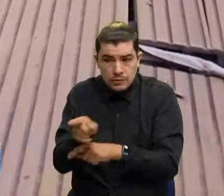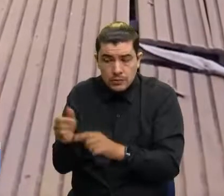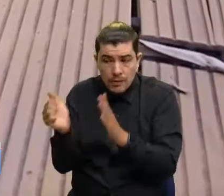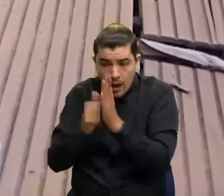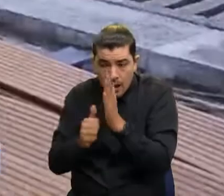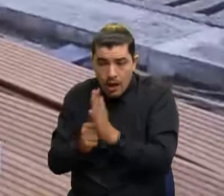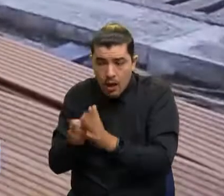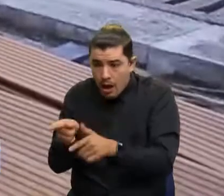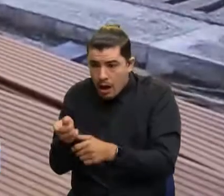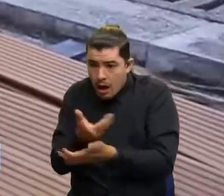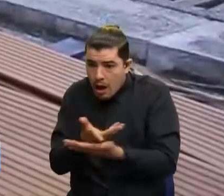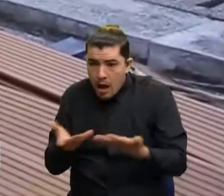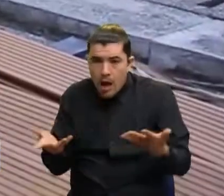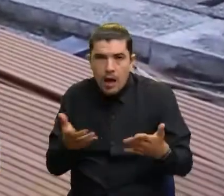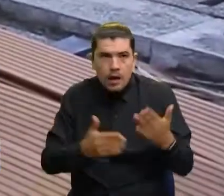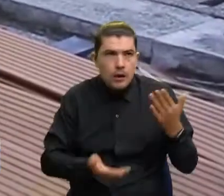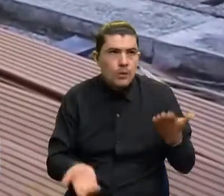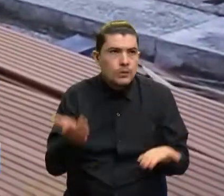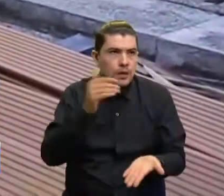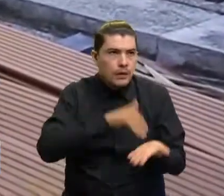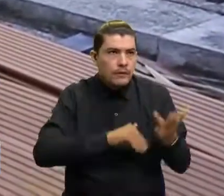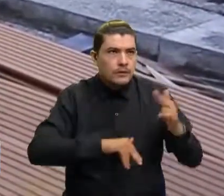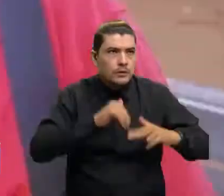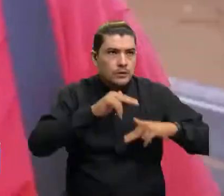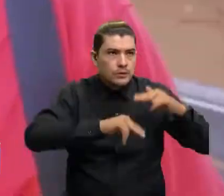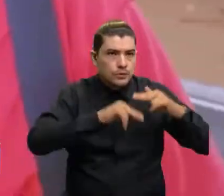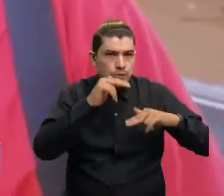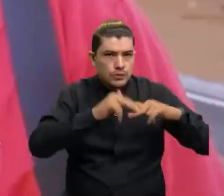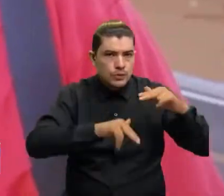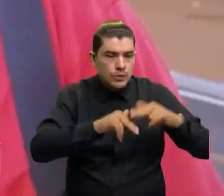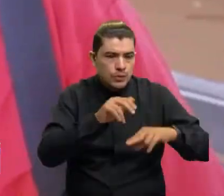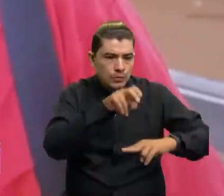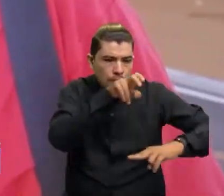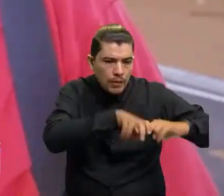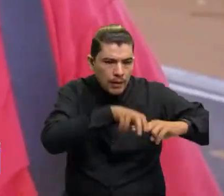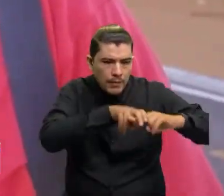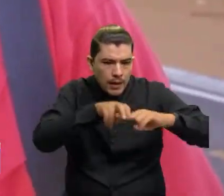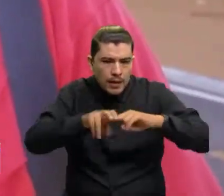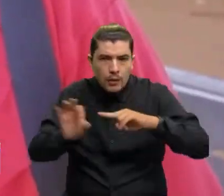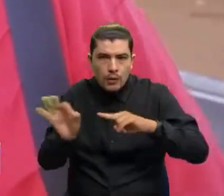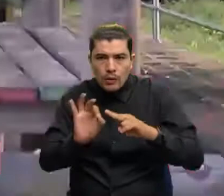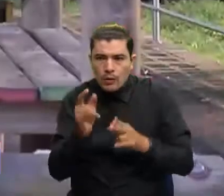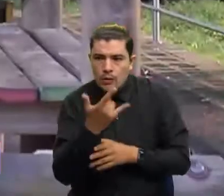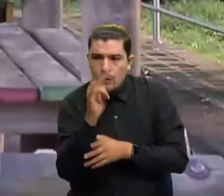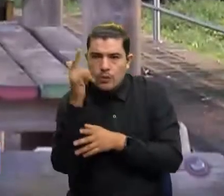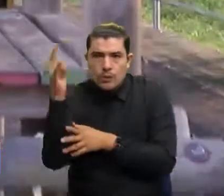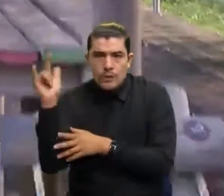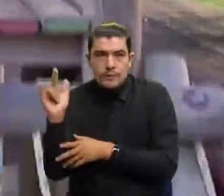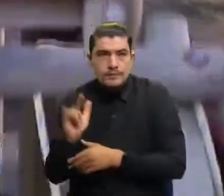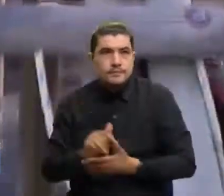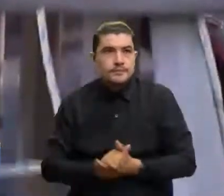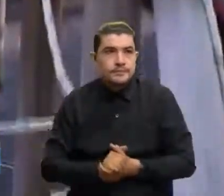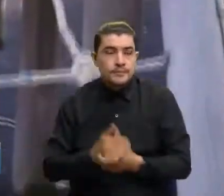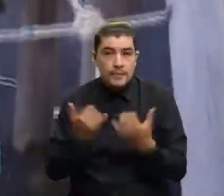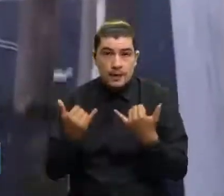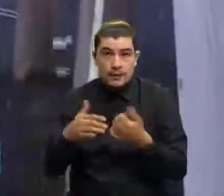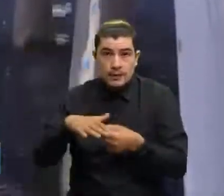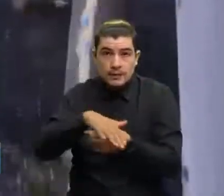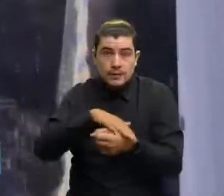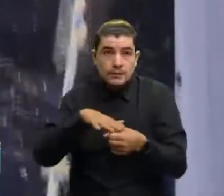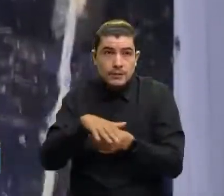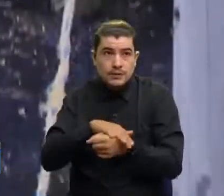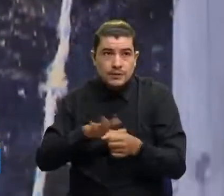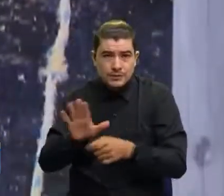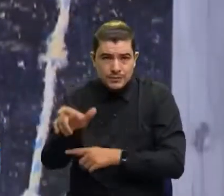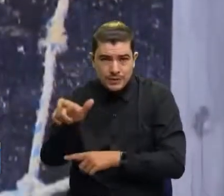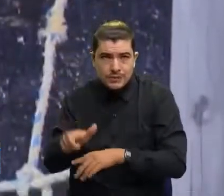material arreglar las bancas y las materas que pues se le han caído el de PVC. Frente a esta situación, el secretario